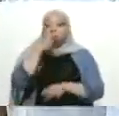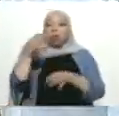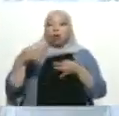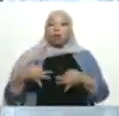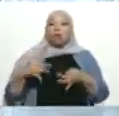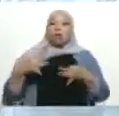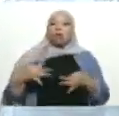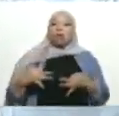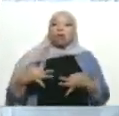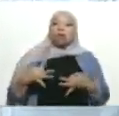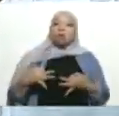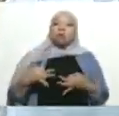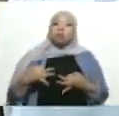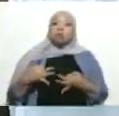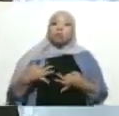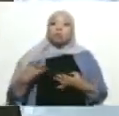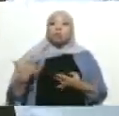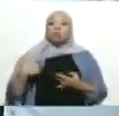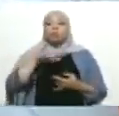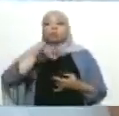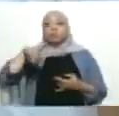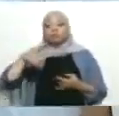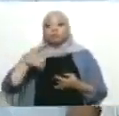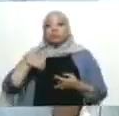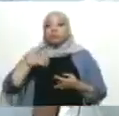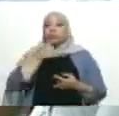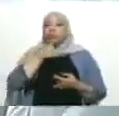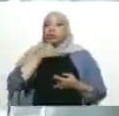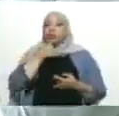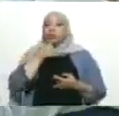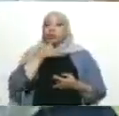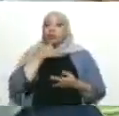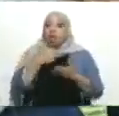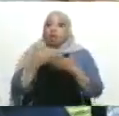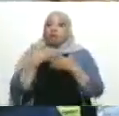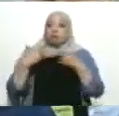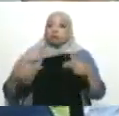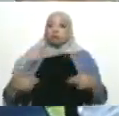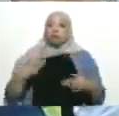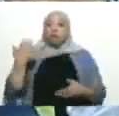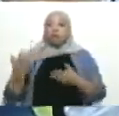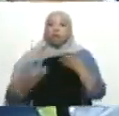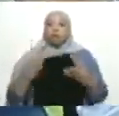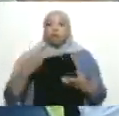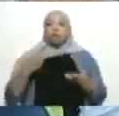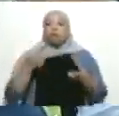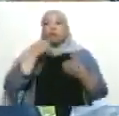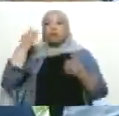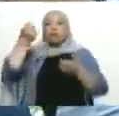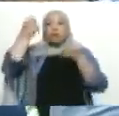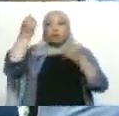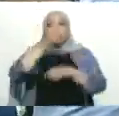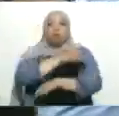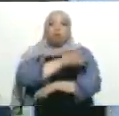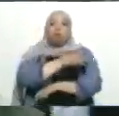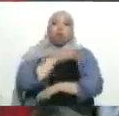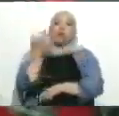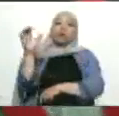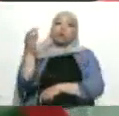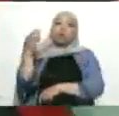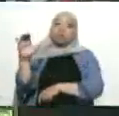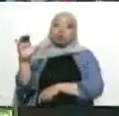medias tergiversada, el New York Times dijo, quien quemó la ayuda humanitaria fue un manifestante del lado colombiano. Y